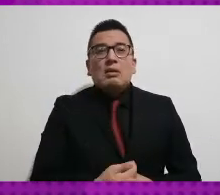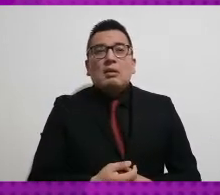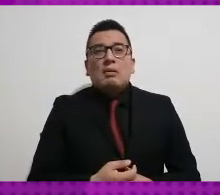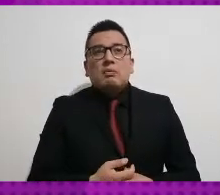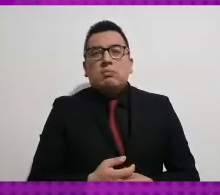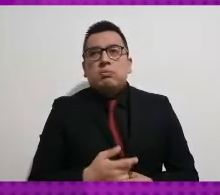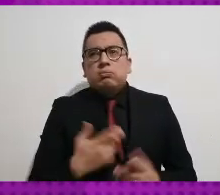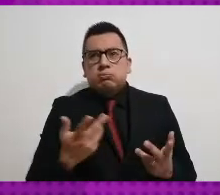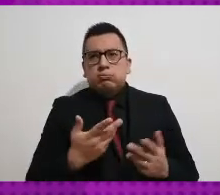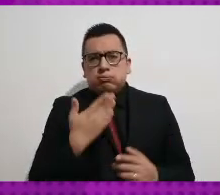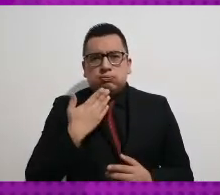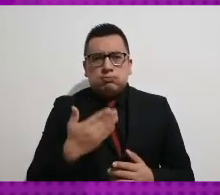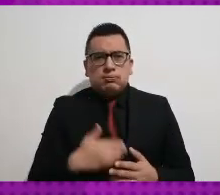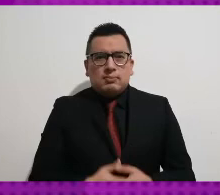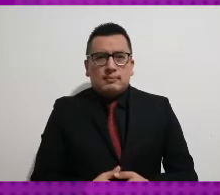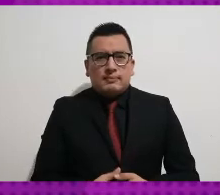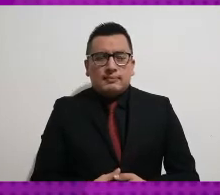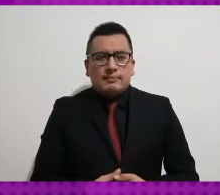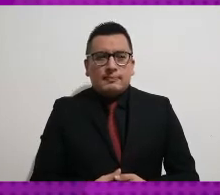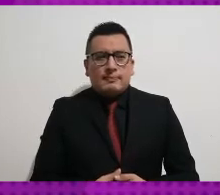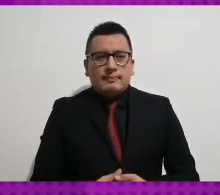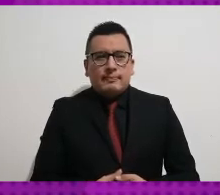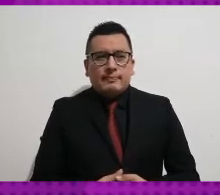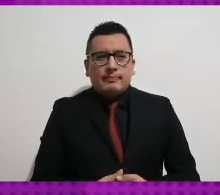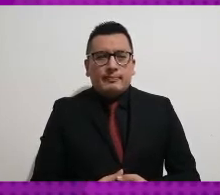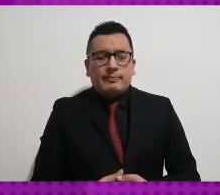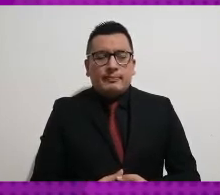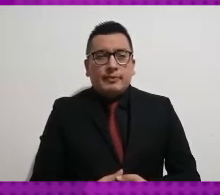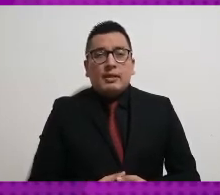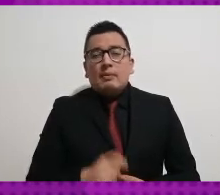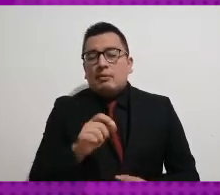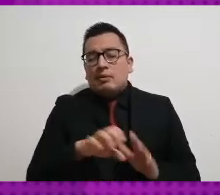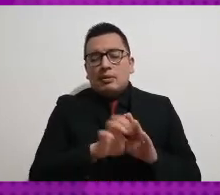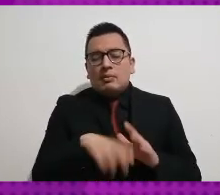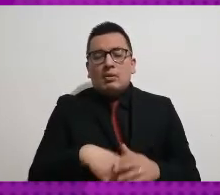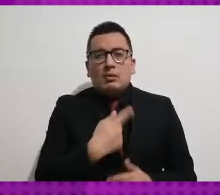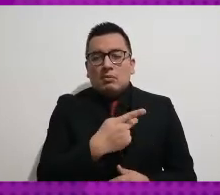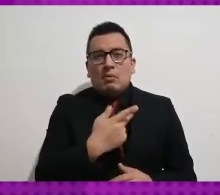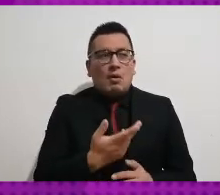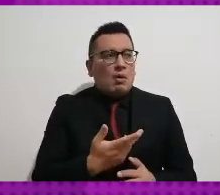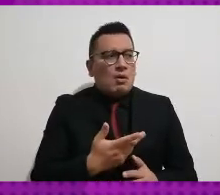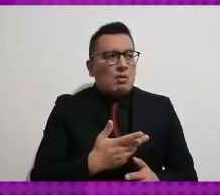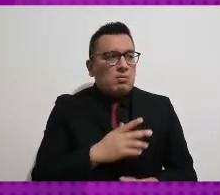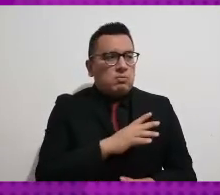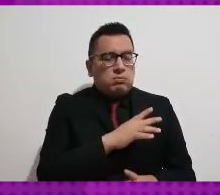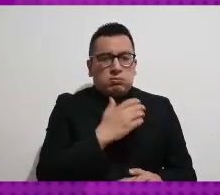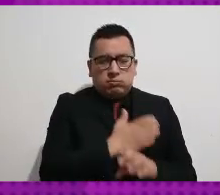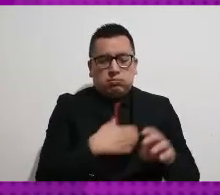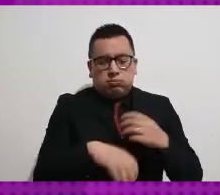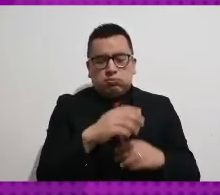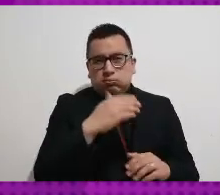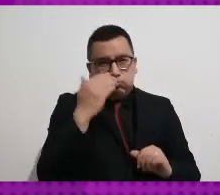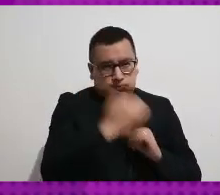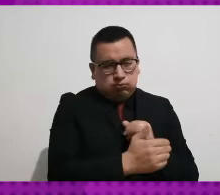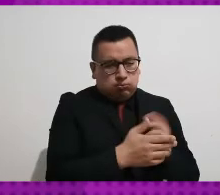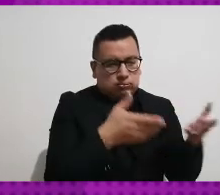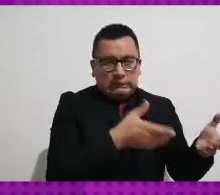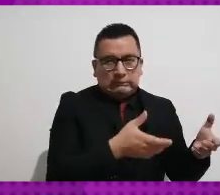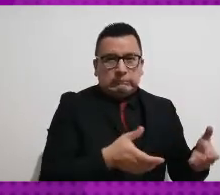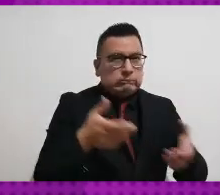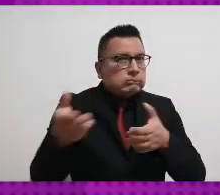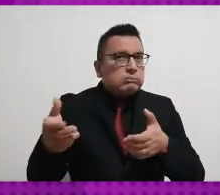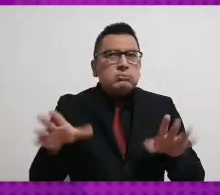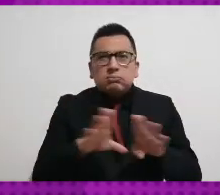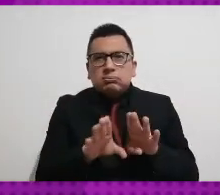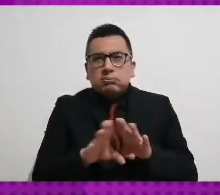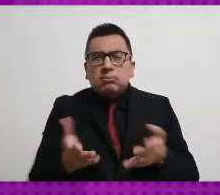sus obligaciones de una manera correcta. Entonces, también temas de entrega-recepción, entre otros, aquí podemos encontrar todos los comunicados